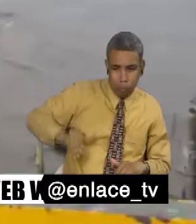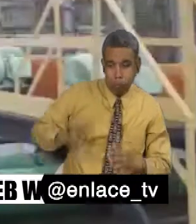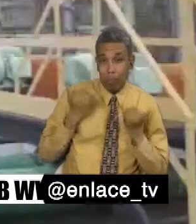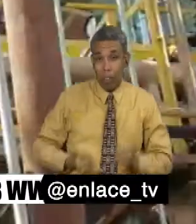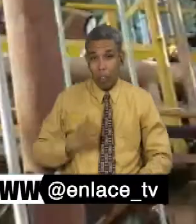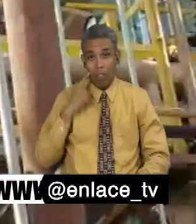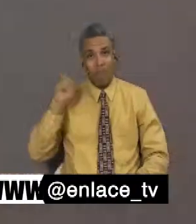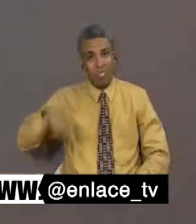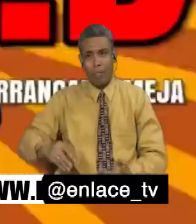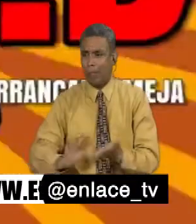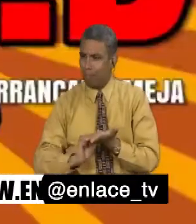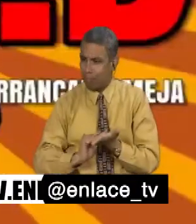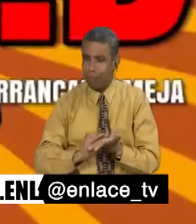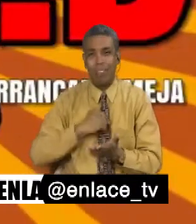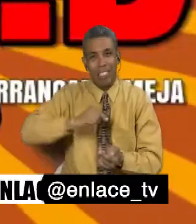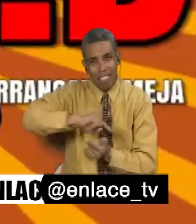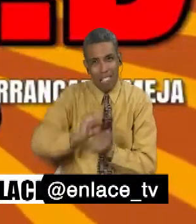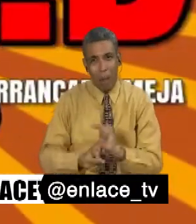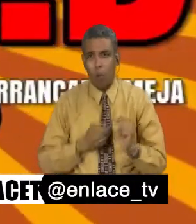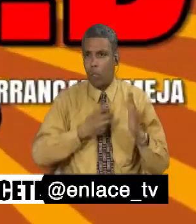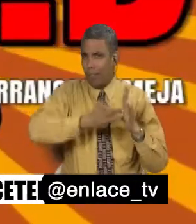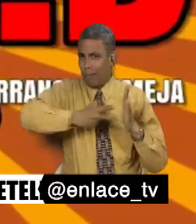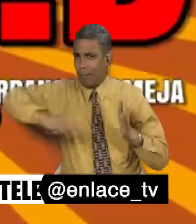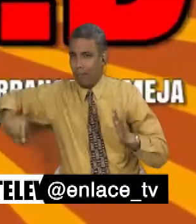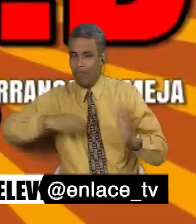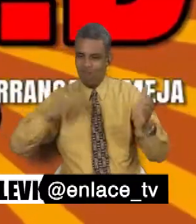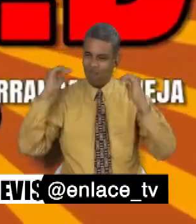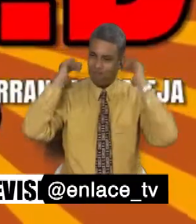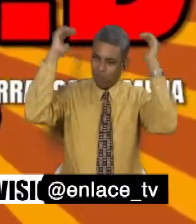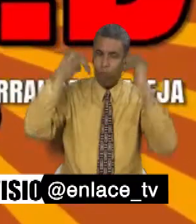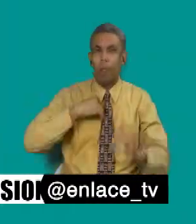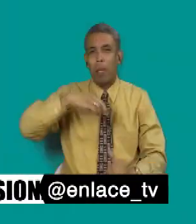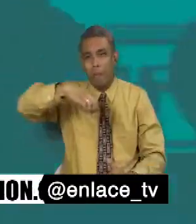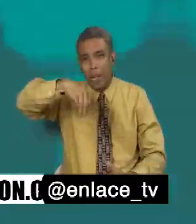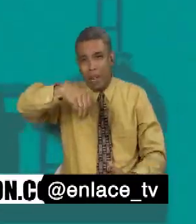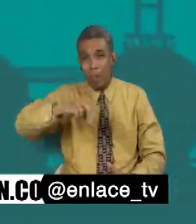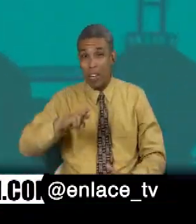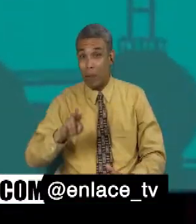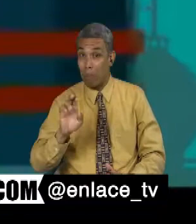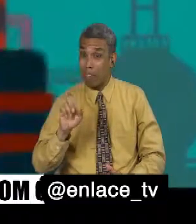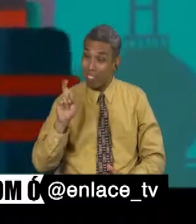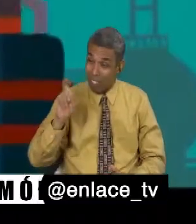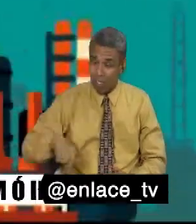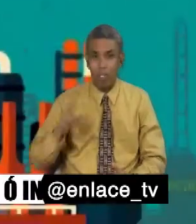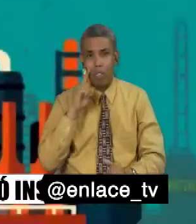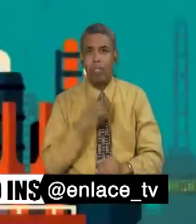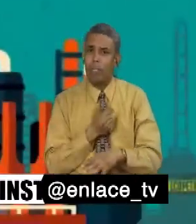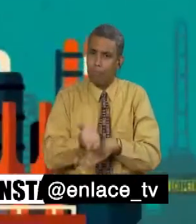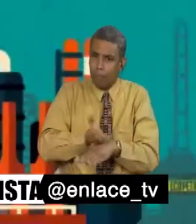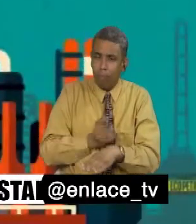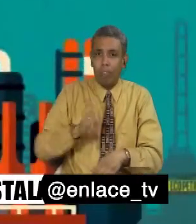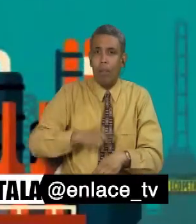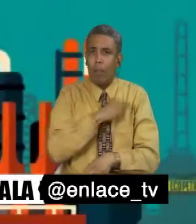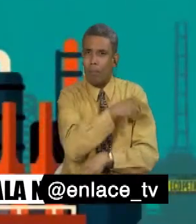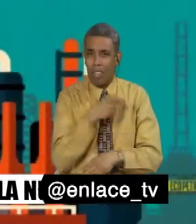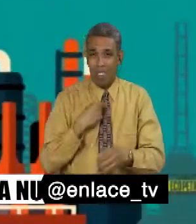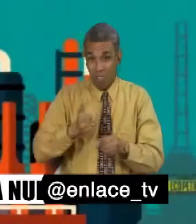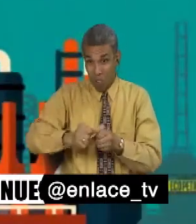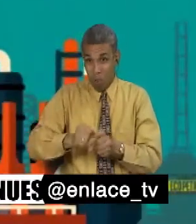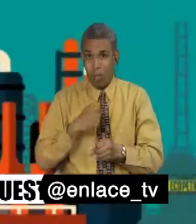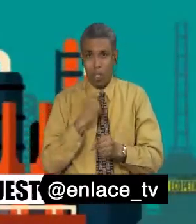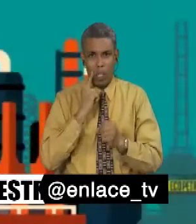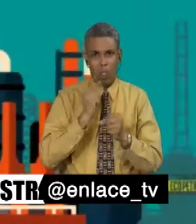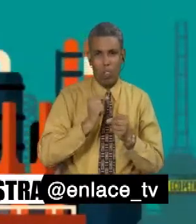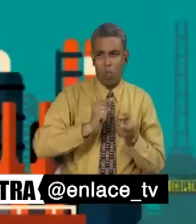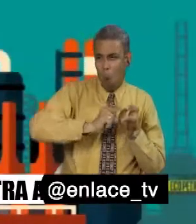requiere una solución estructural, la modernización. El PMRB no es un capricho, es una exigencia que la realidad impone para adecuar la refinería a los crudos pesados